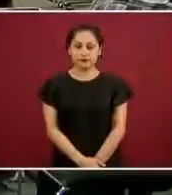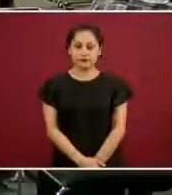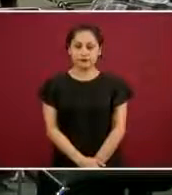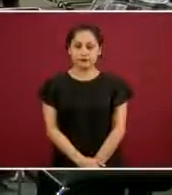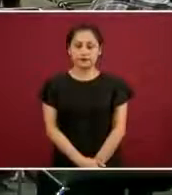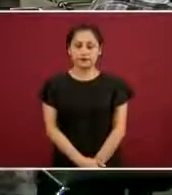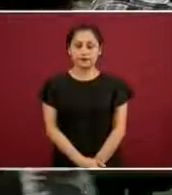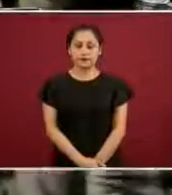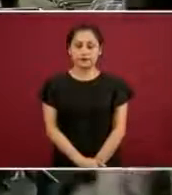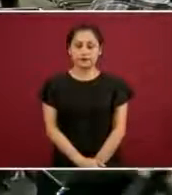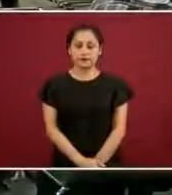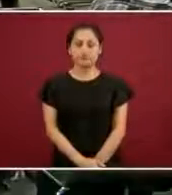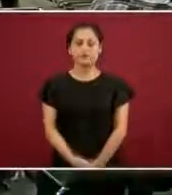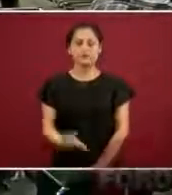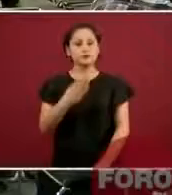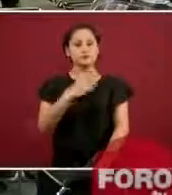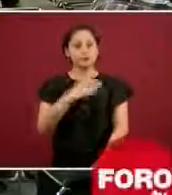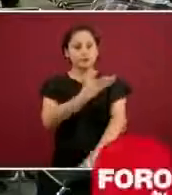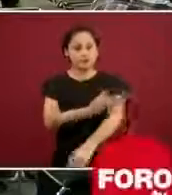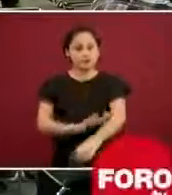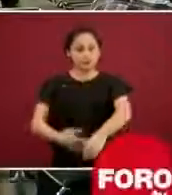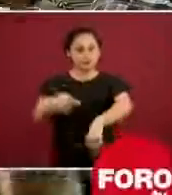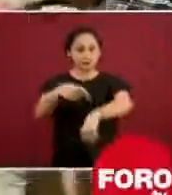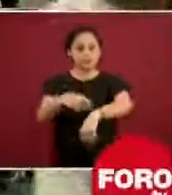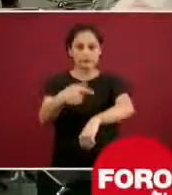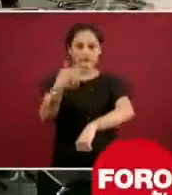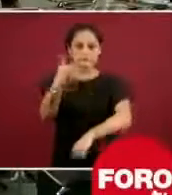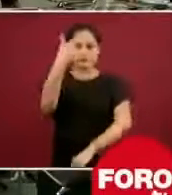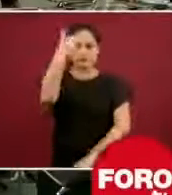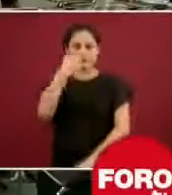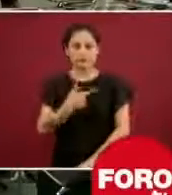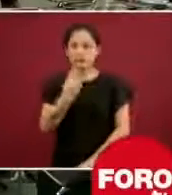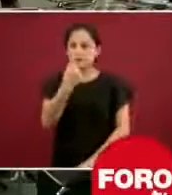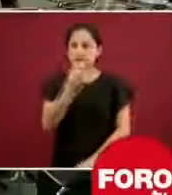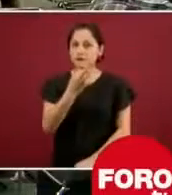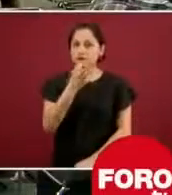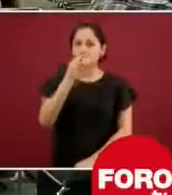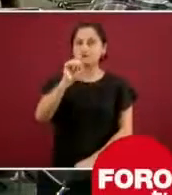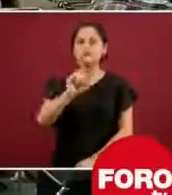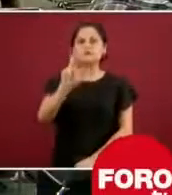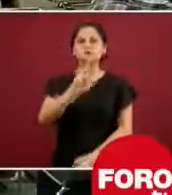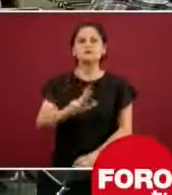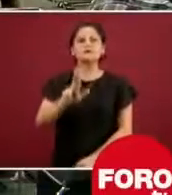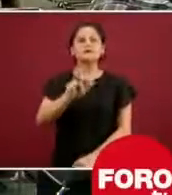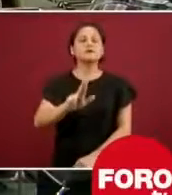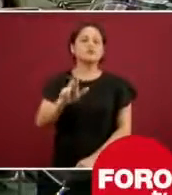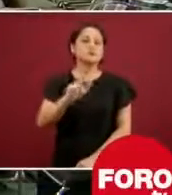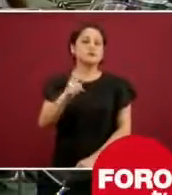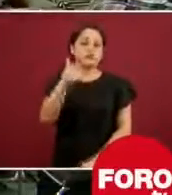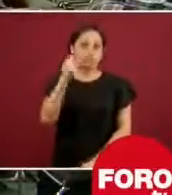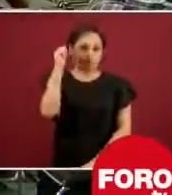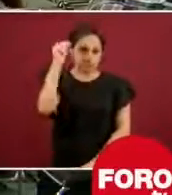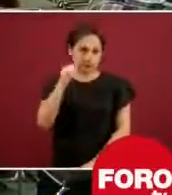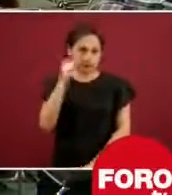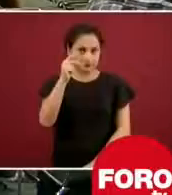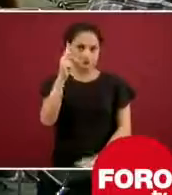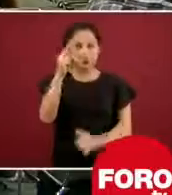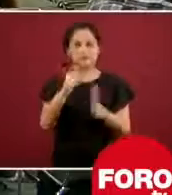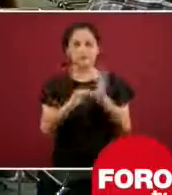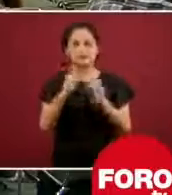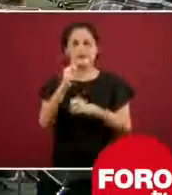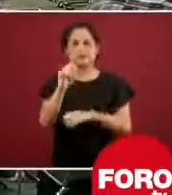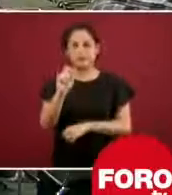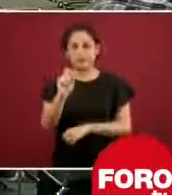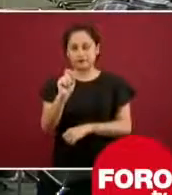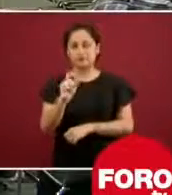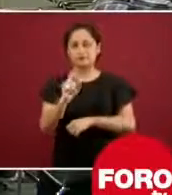Escuchemos. Muy buenas tardes, son las 19:01 del martes 7 de abril de 2020. Estamos en la Ciudad de